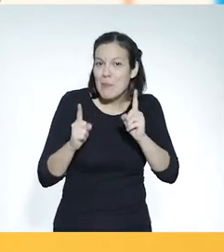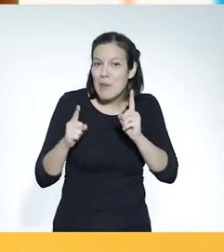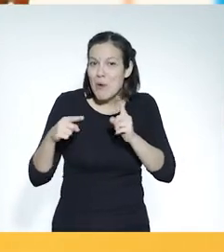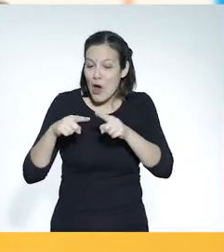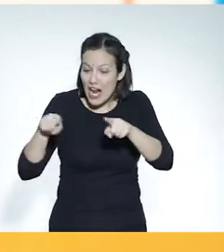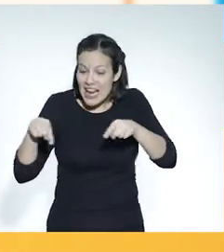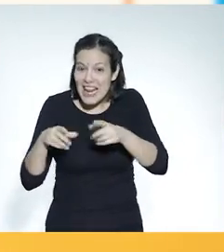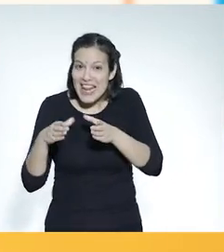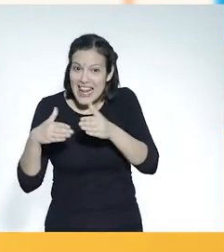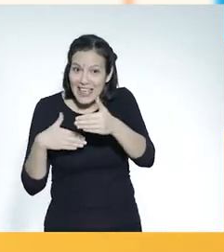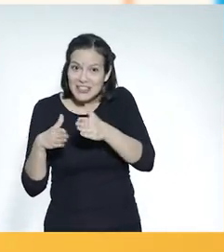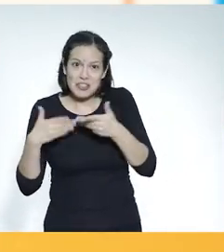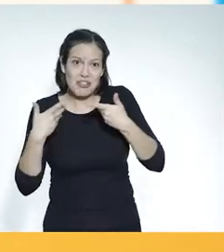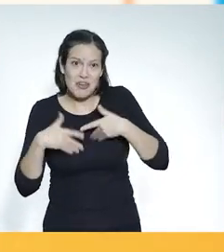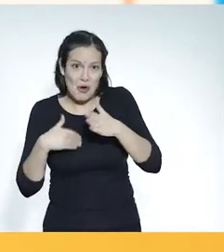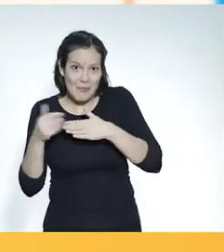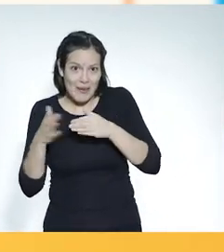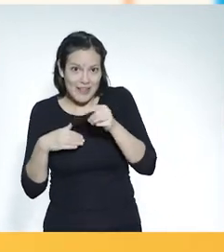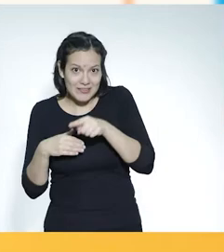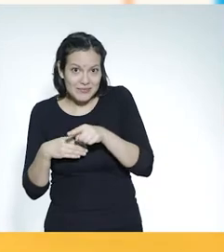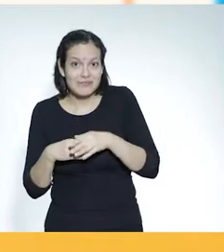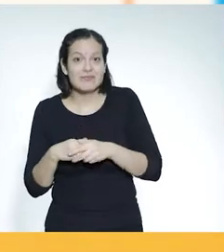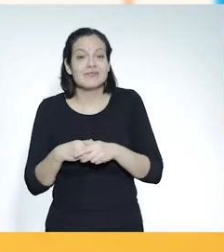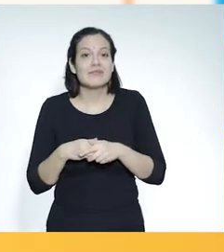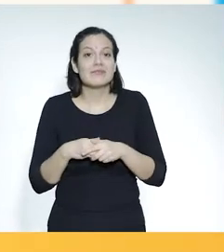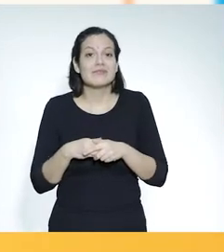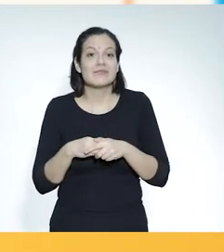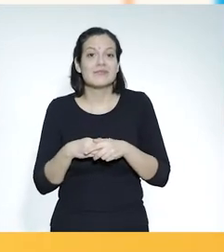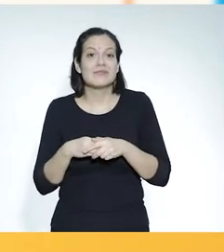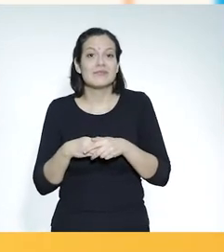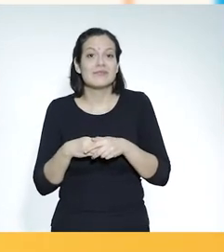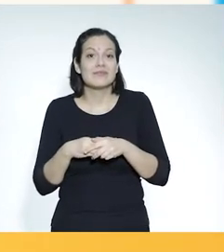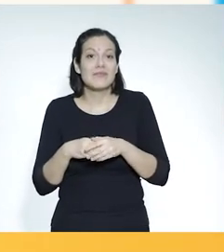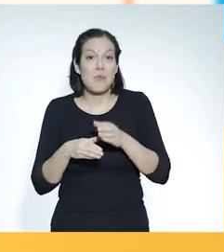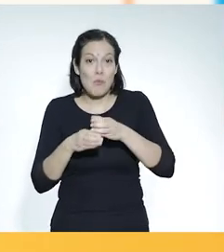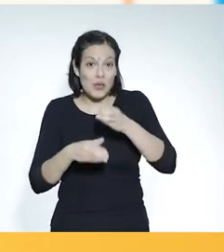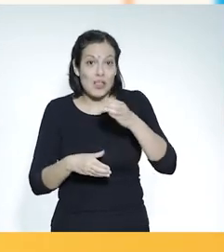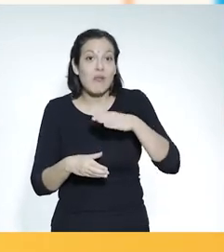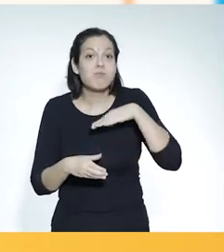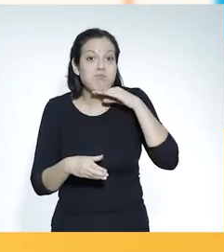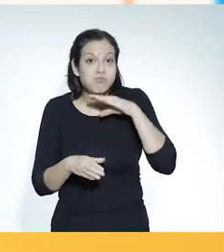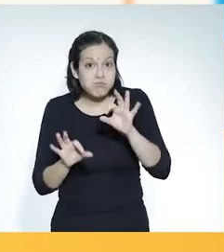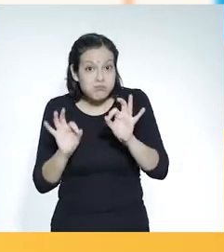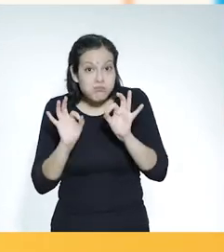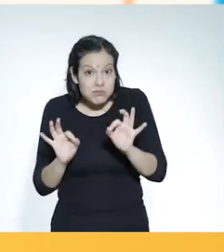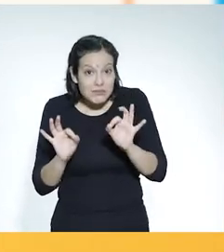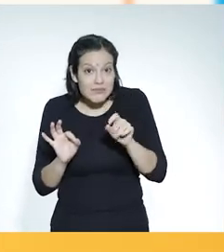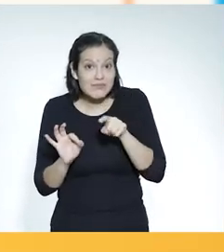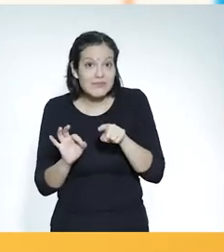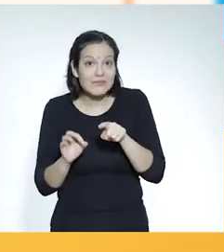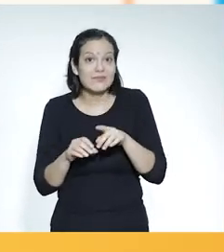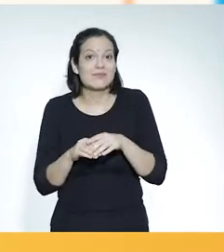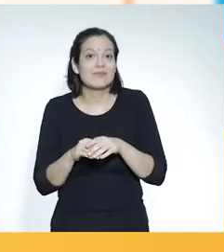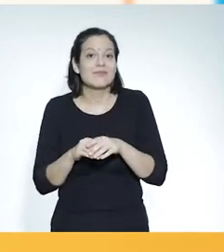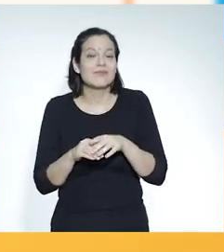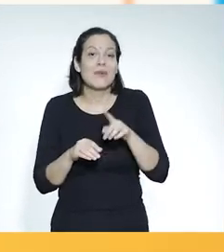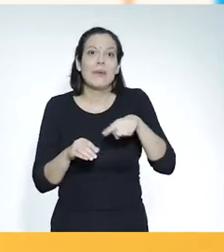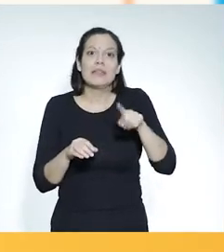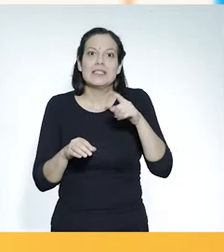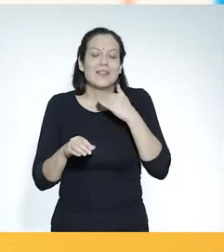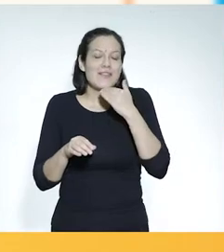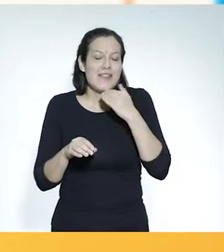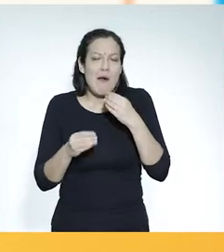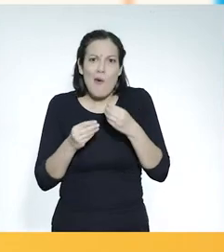un ladrillo normal. Una vez que llenamos la botella, no quieran saber